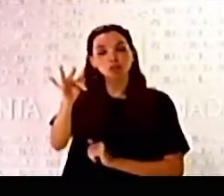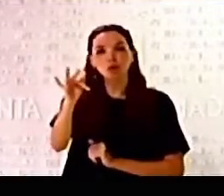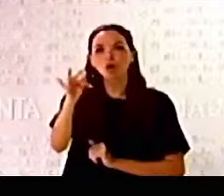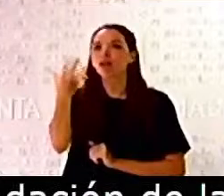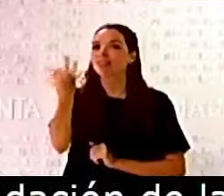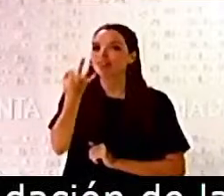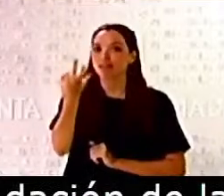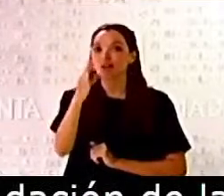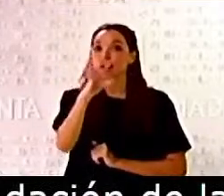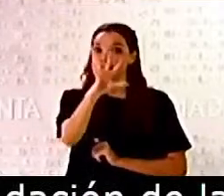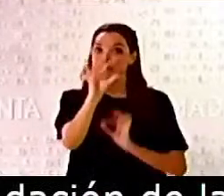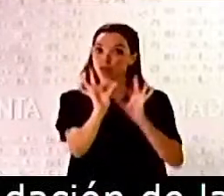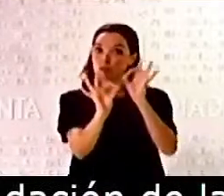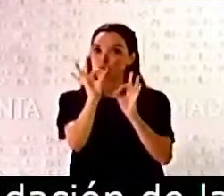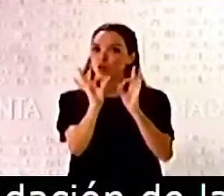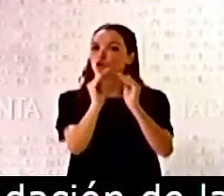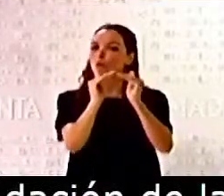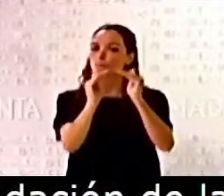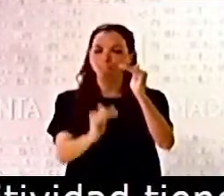5%.